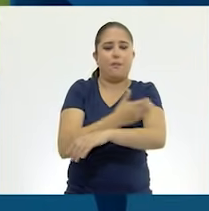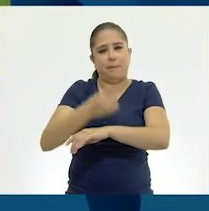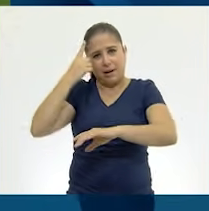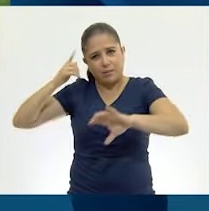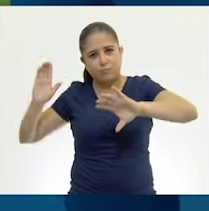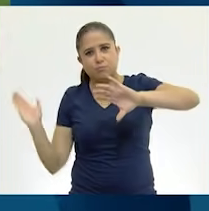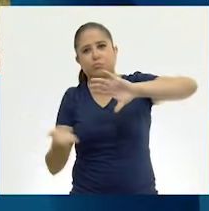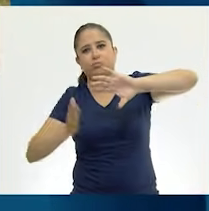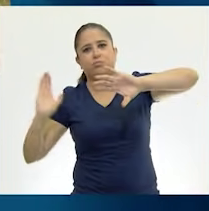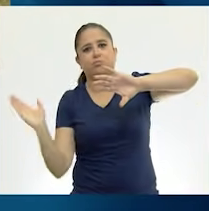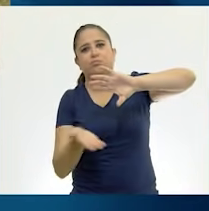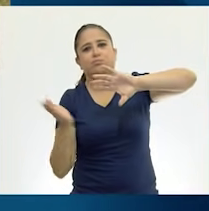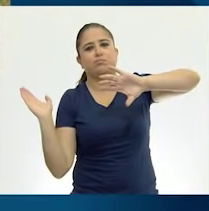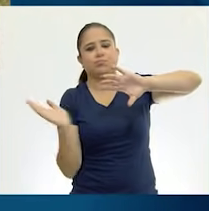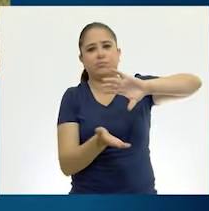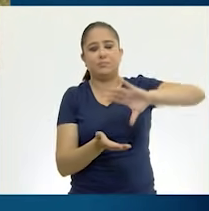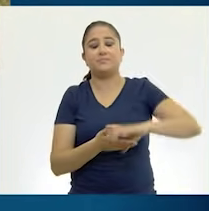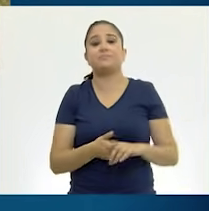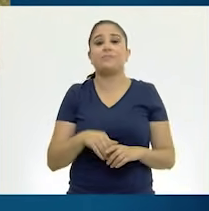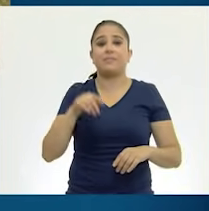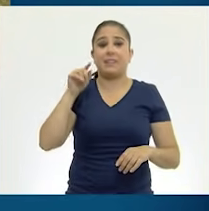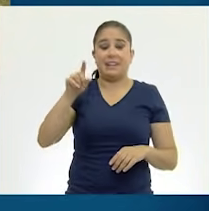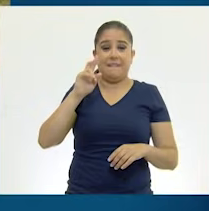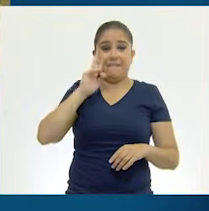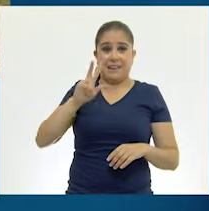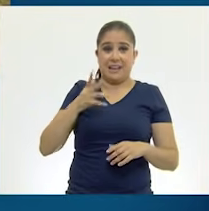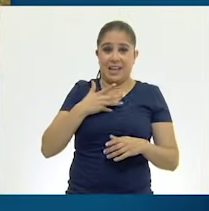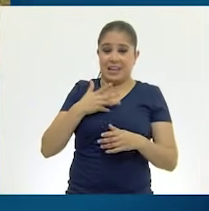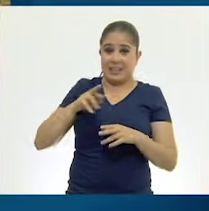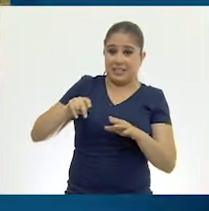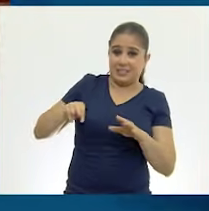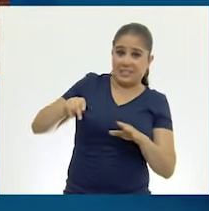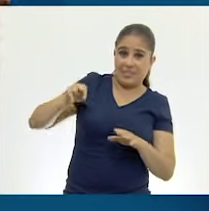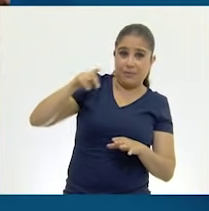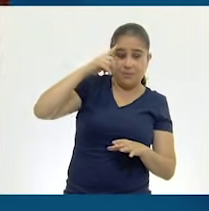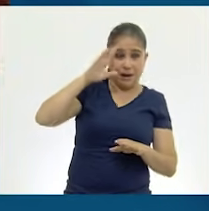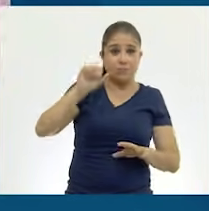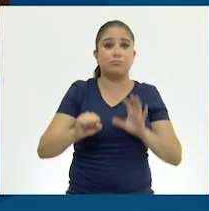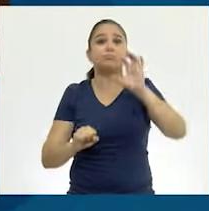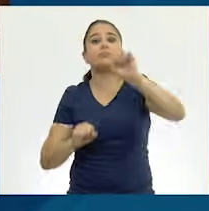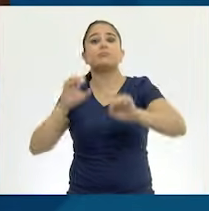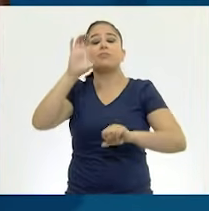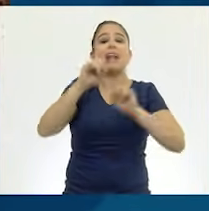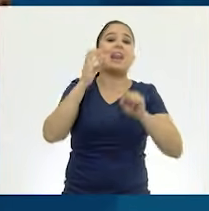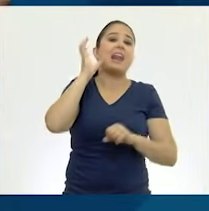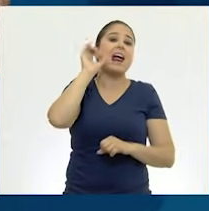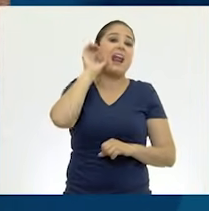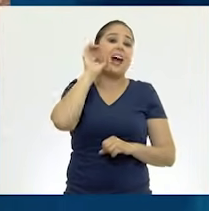cortadores. Esas escalerotas que traen son para subirse a los naranjos.